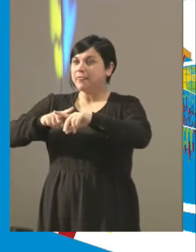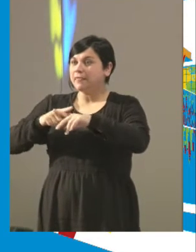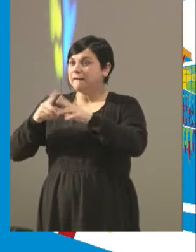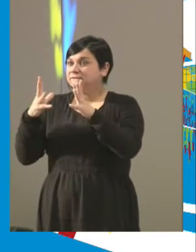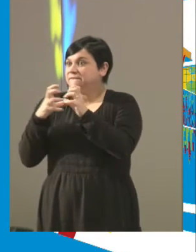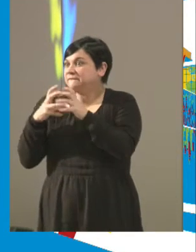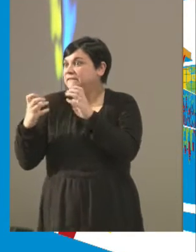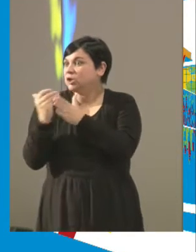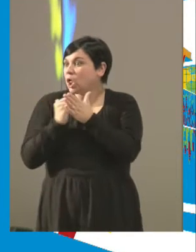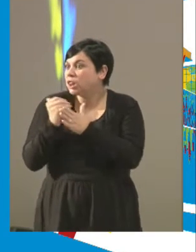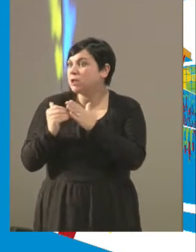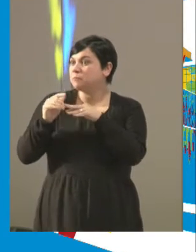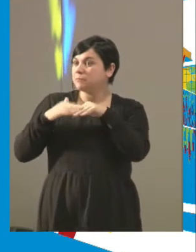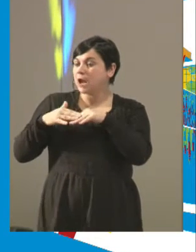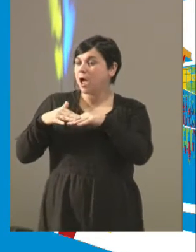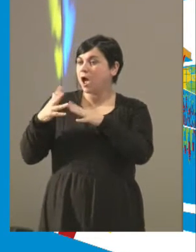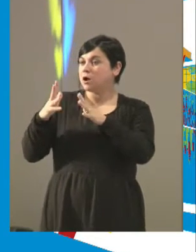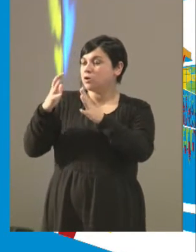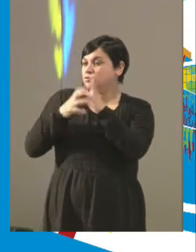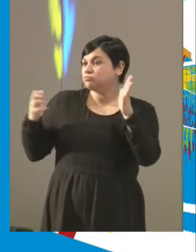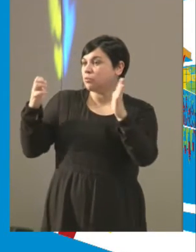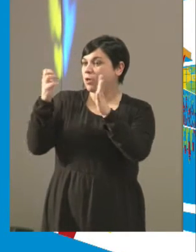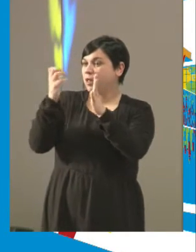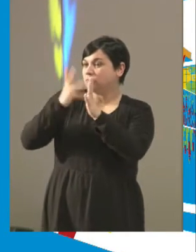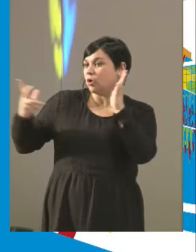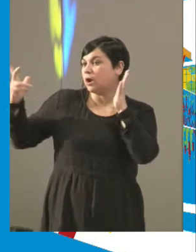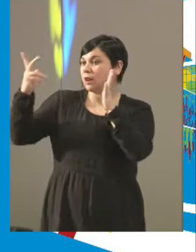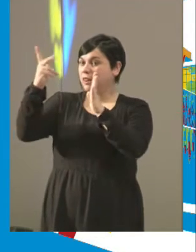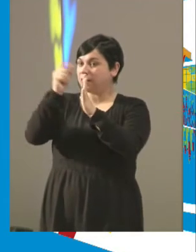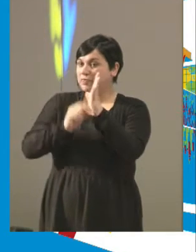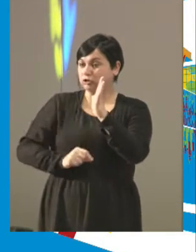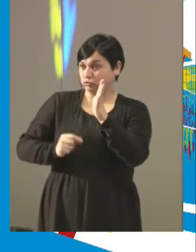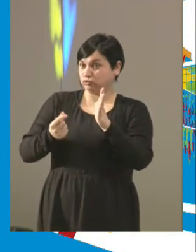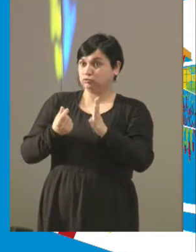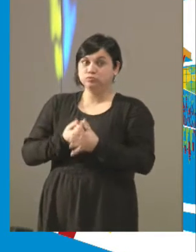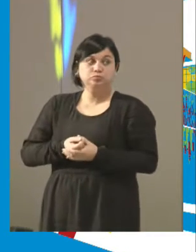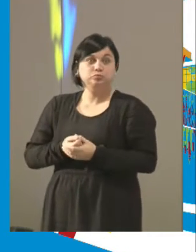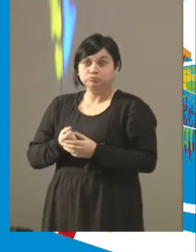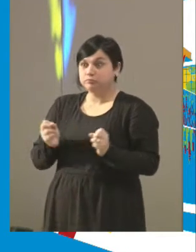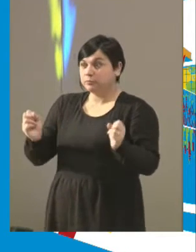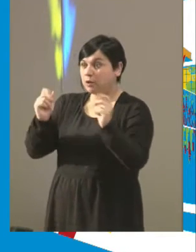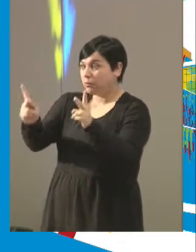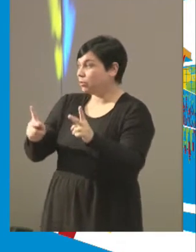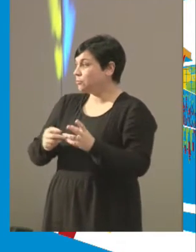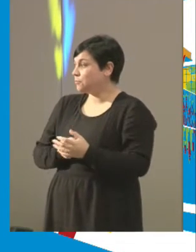para extraer valor con el ánimo, por supuesto, de prestar mejores servicios. ¿De acuerdo?